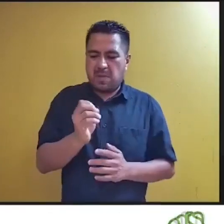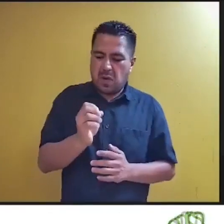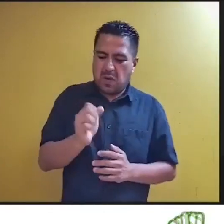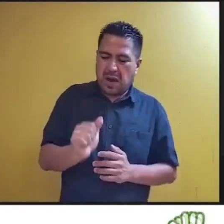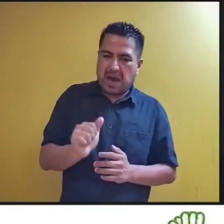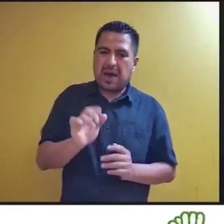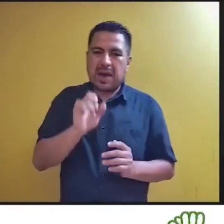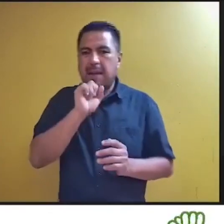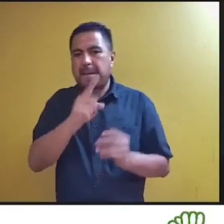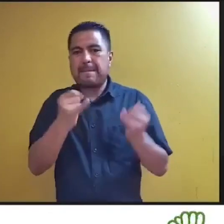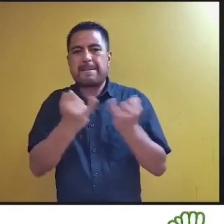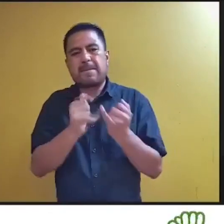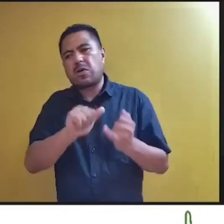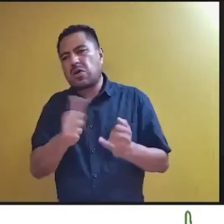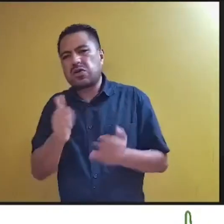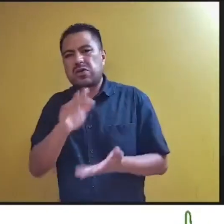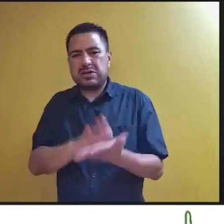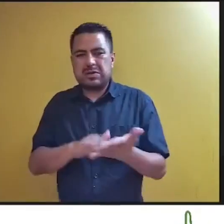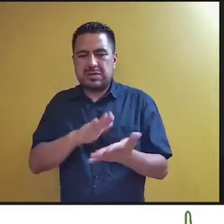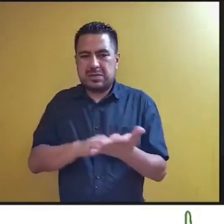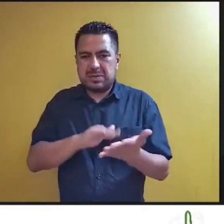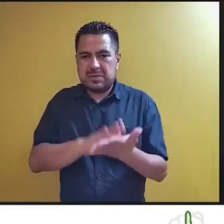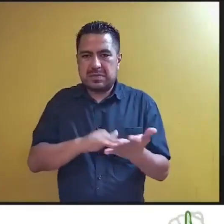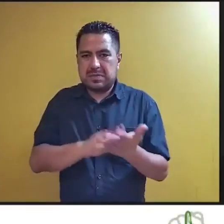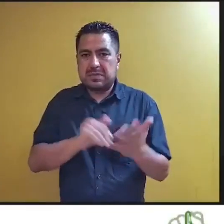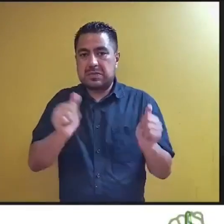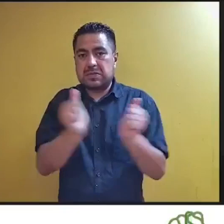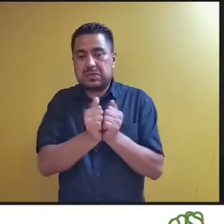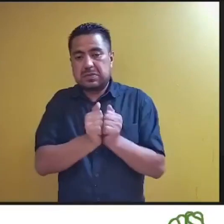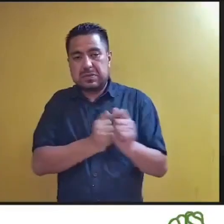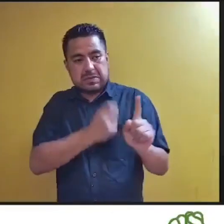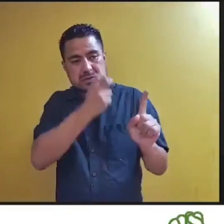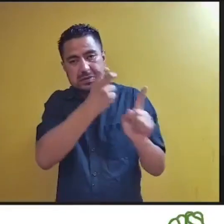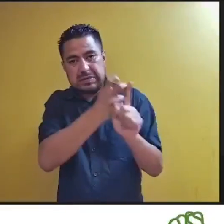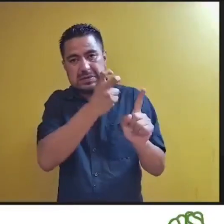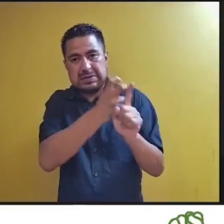y otros documentos. Con